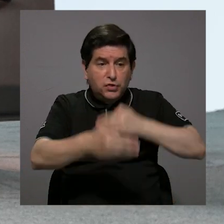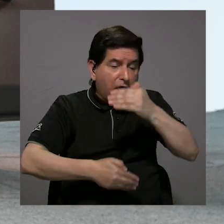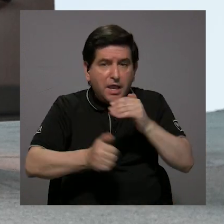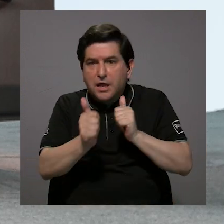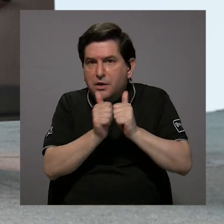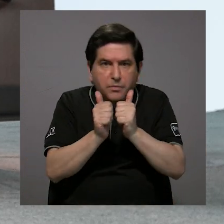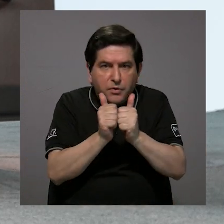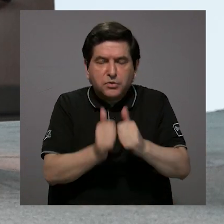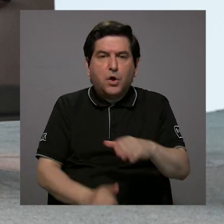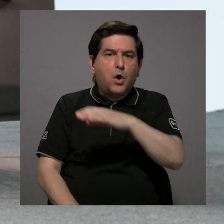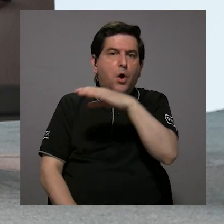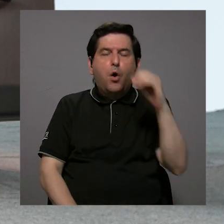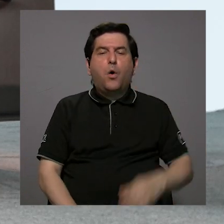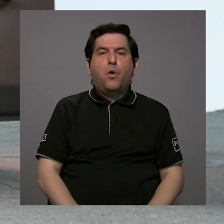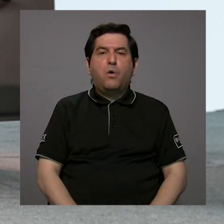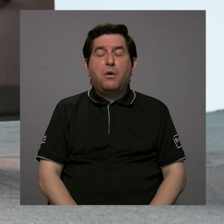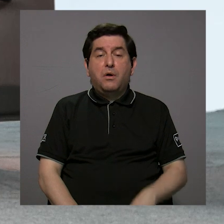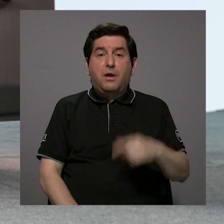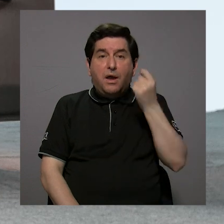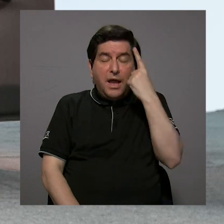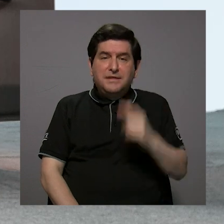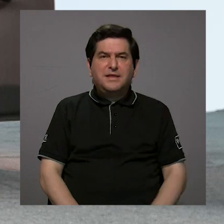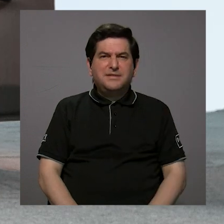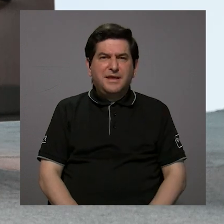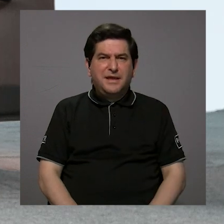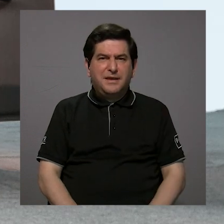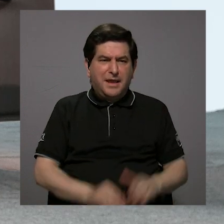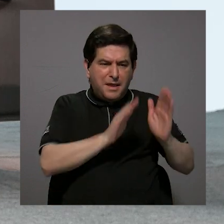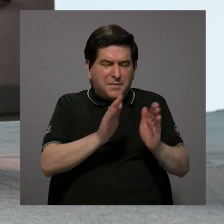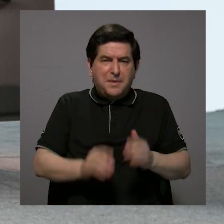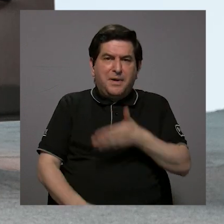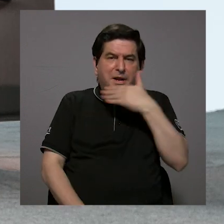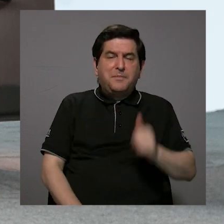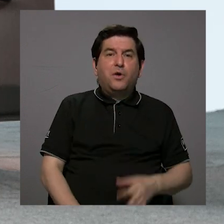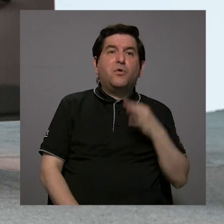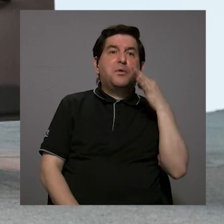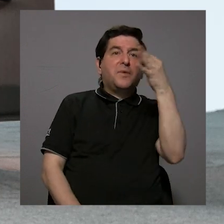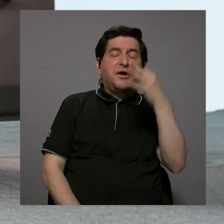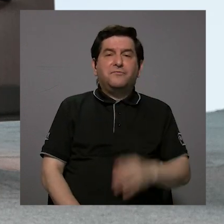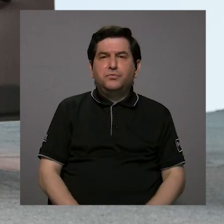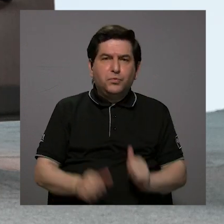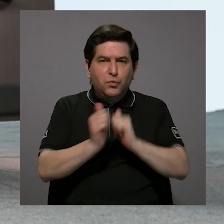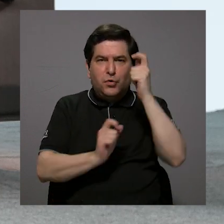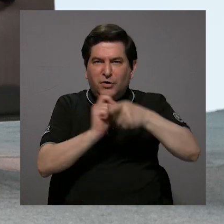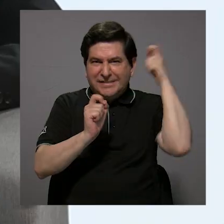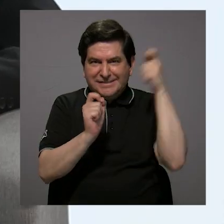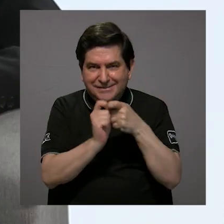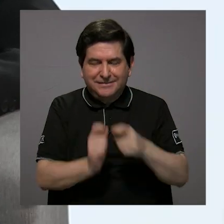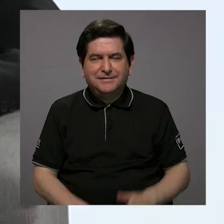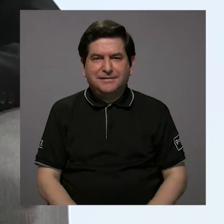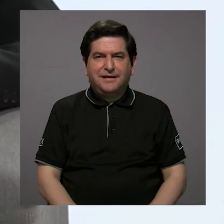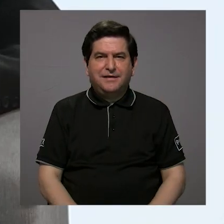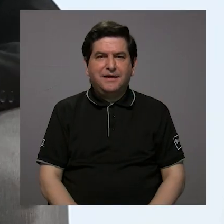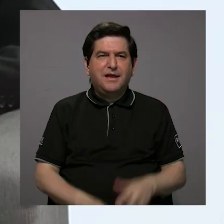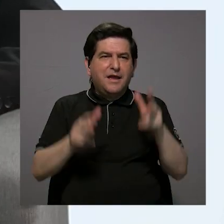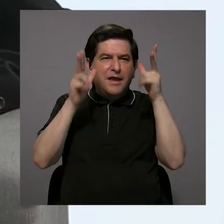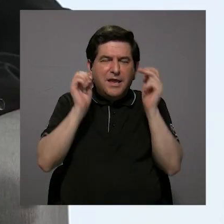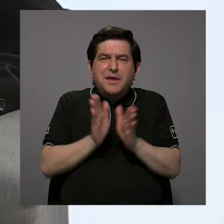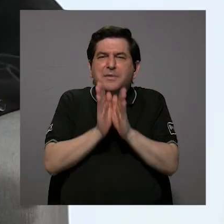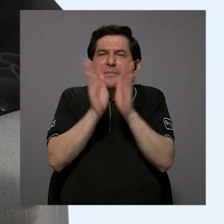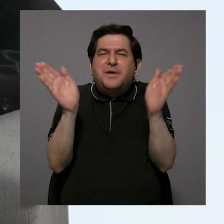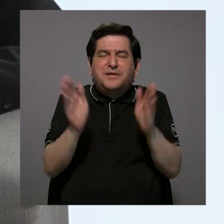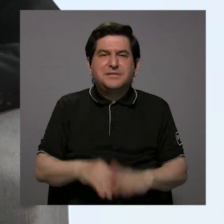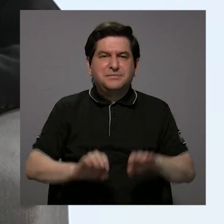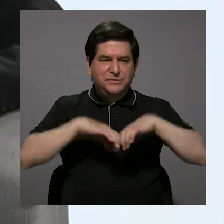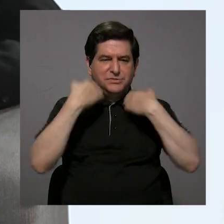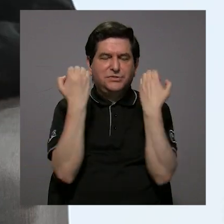de competencia, o para poder entender cómo prepararlos mejor para torneos especiales. ¿Cuál ha sido la percepción, digamos, en términos